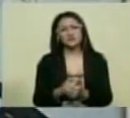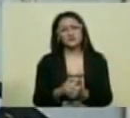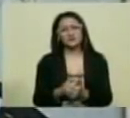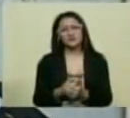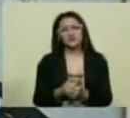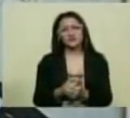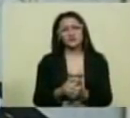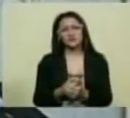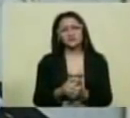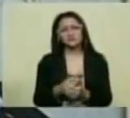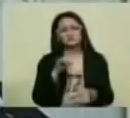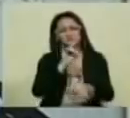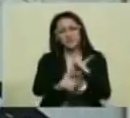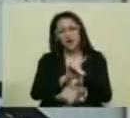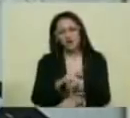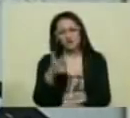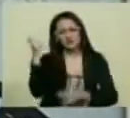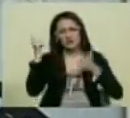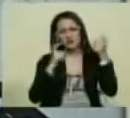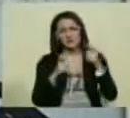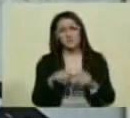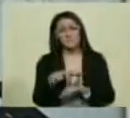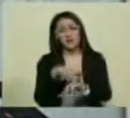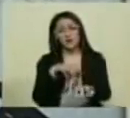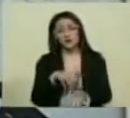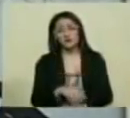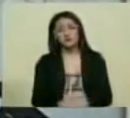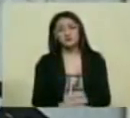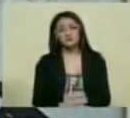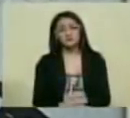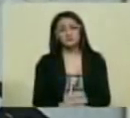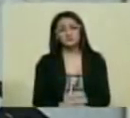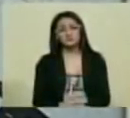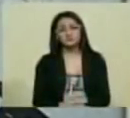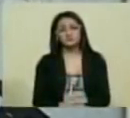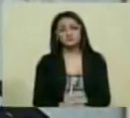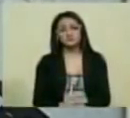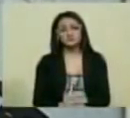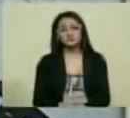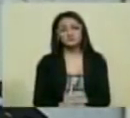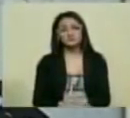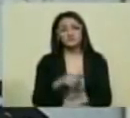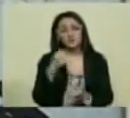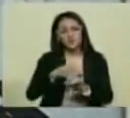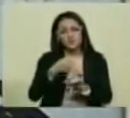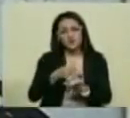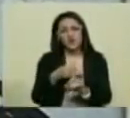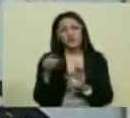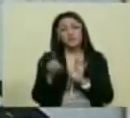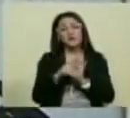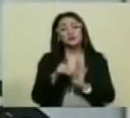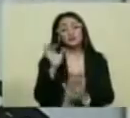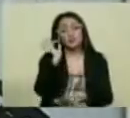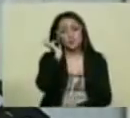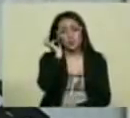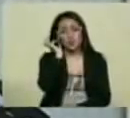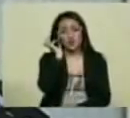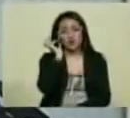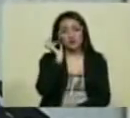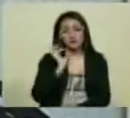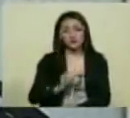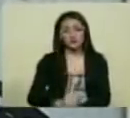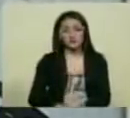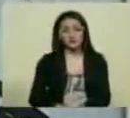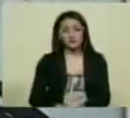a su pueblo, y traicionando a la patria. Hubo que luchar, así como hubo que luchar por los derechos de la mujer, porque